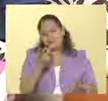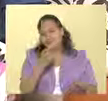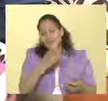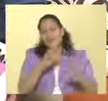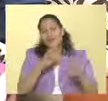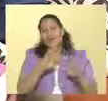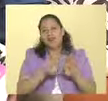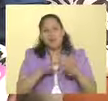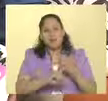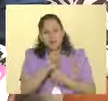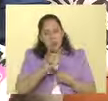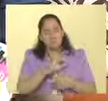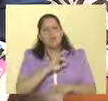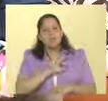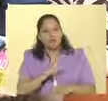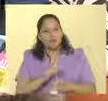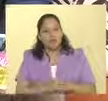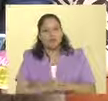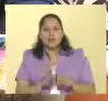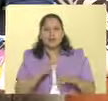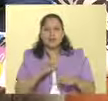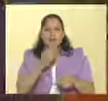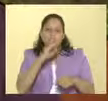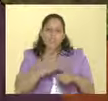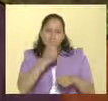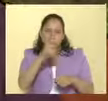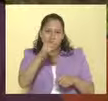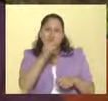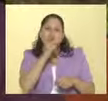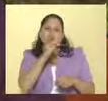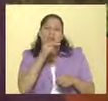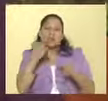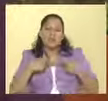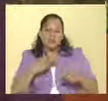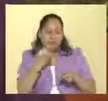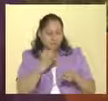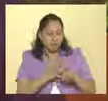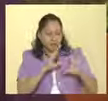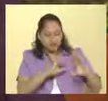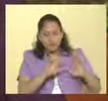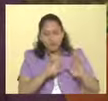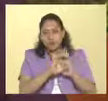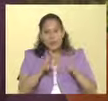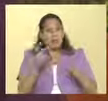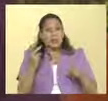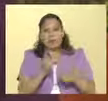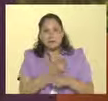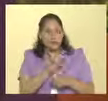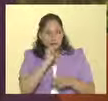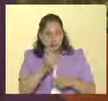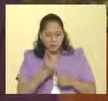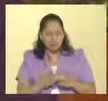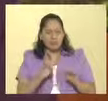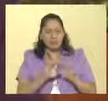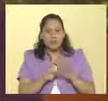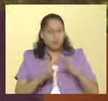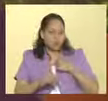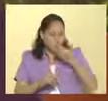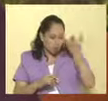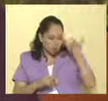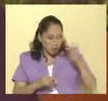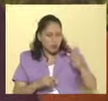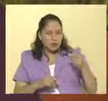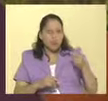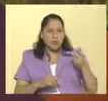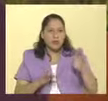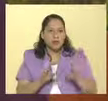socialización, es cuando podemos tener estos problemas. Ahora, el hecho de que no pase, ¿no? Porque de repente no sabíamos que tenían que